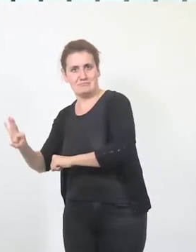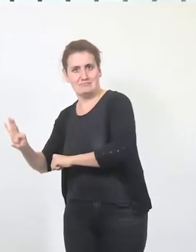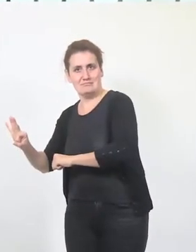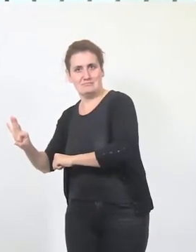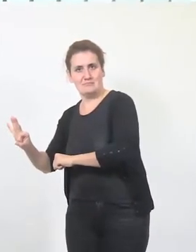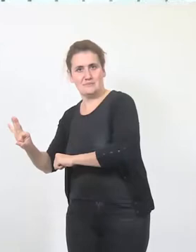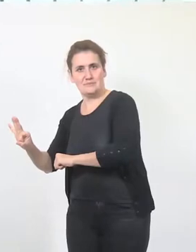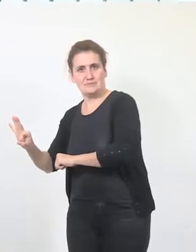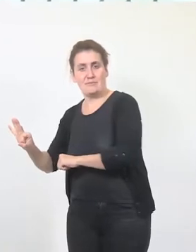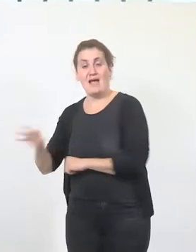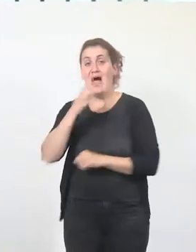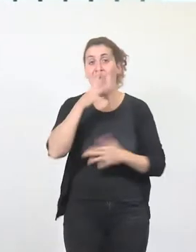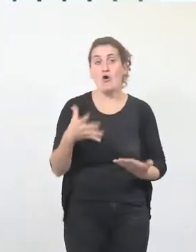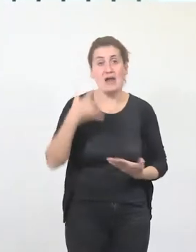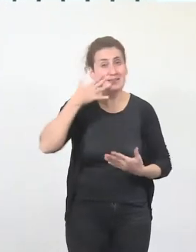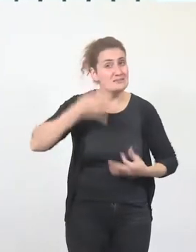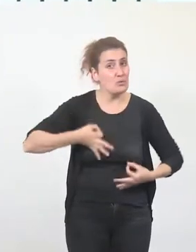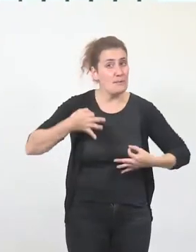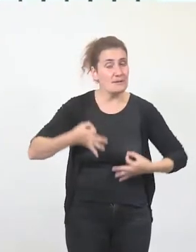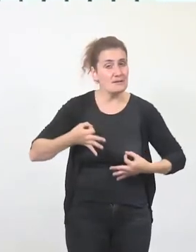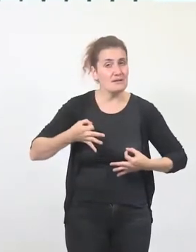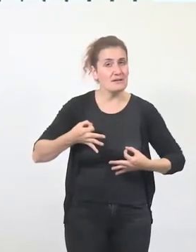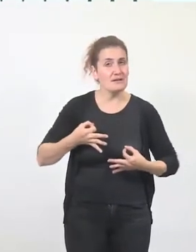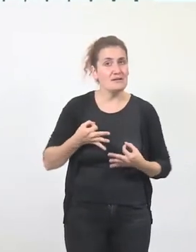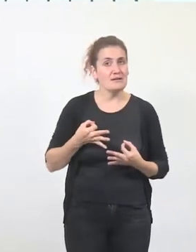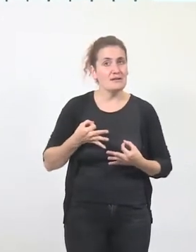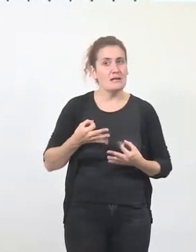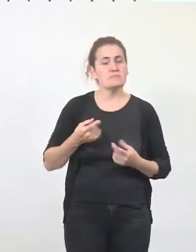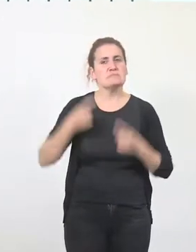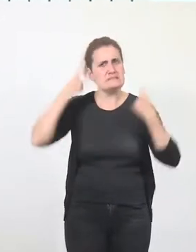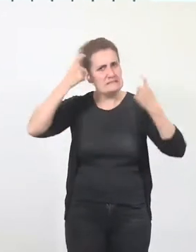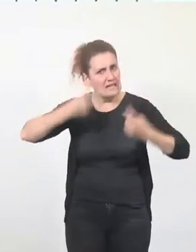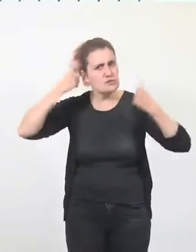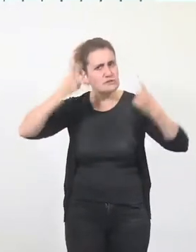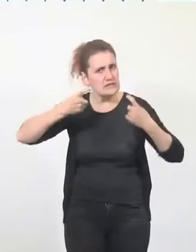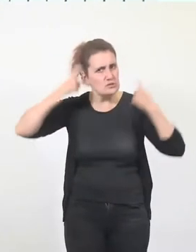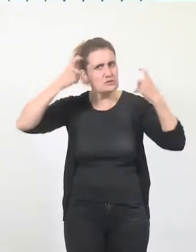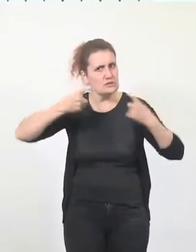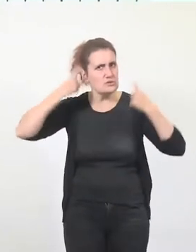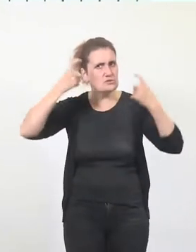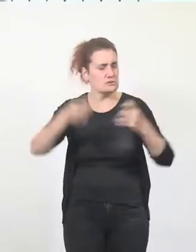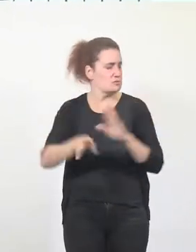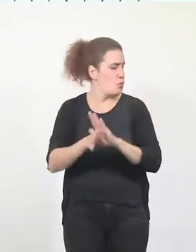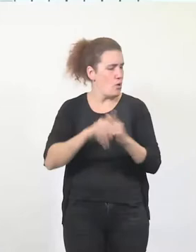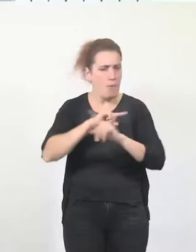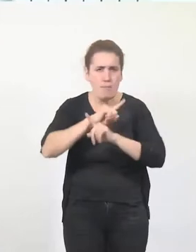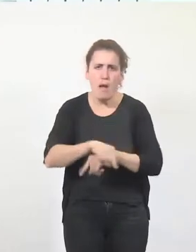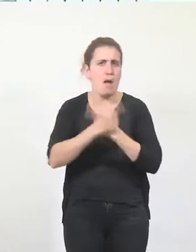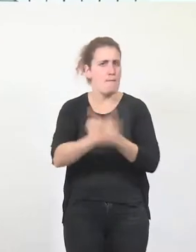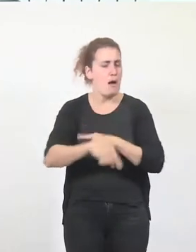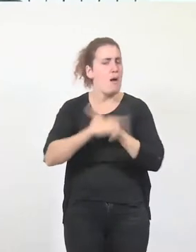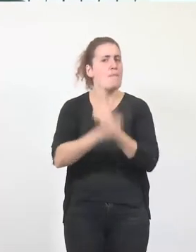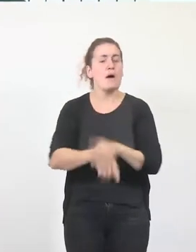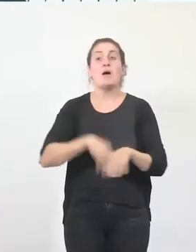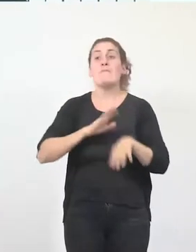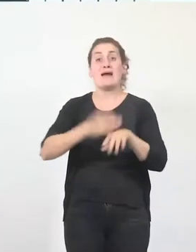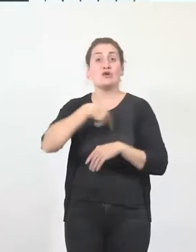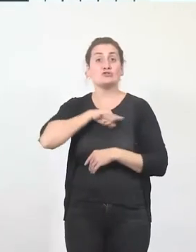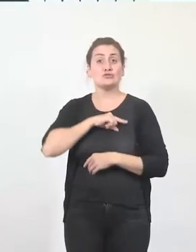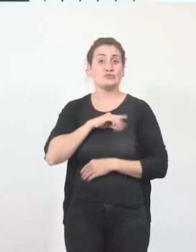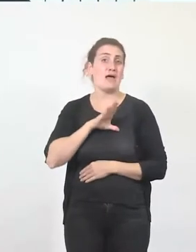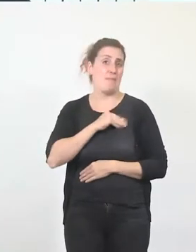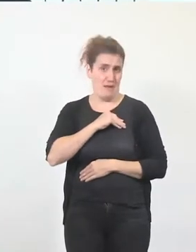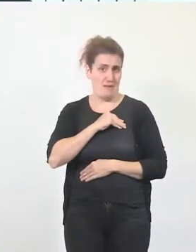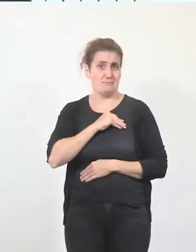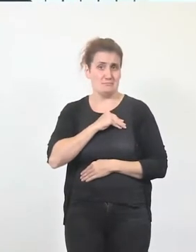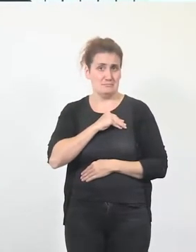Ahora, seguramente va a haber más intentos, pero la verdad que para nosotros es una pena que